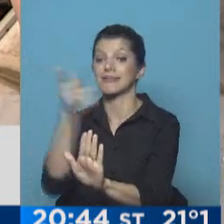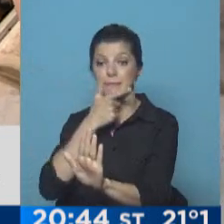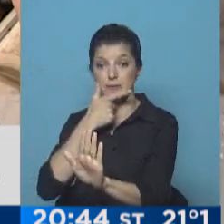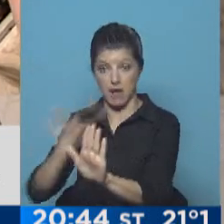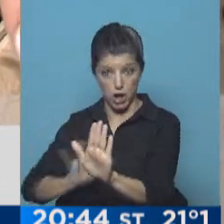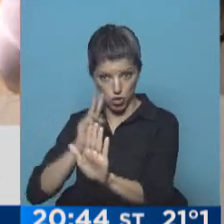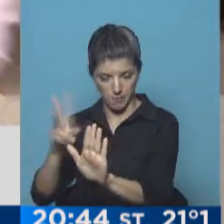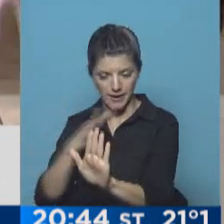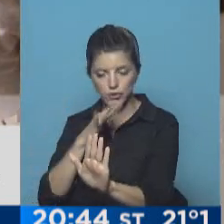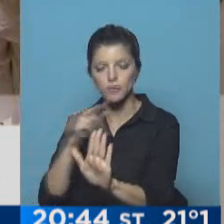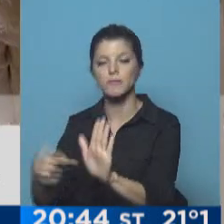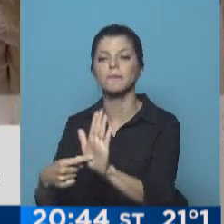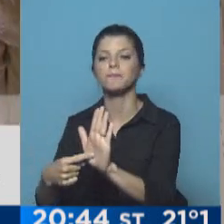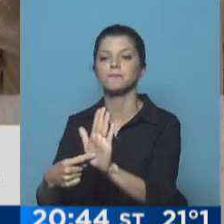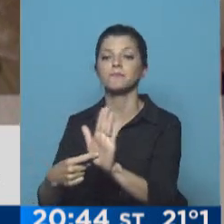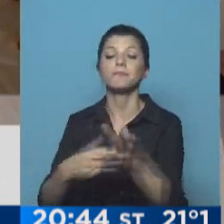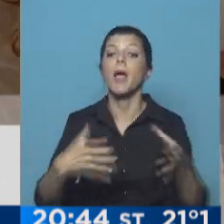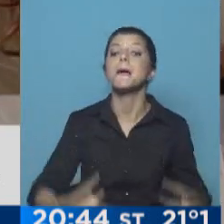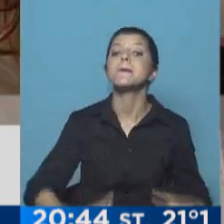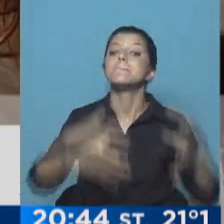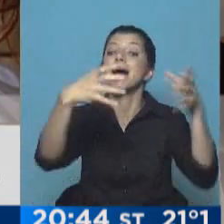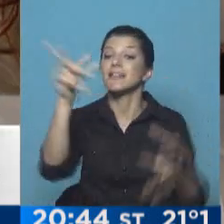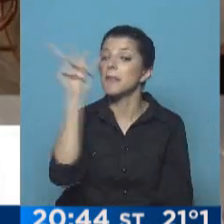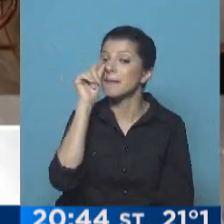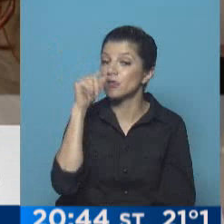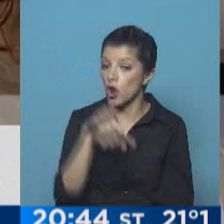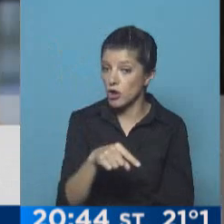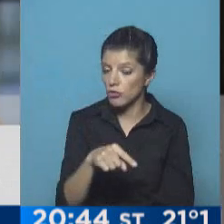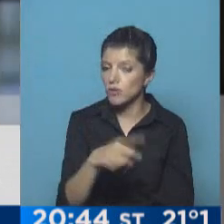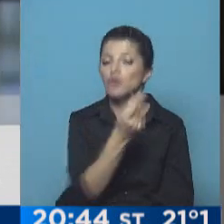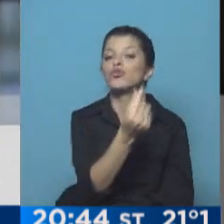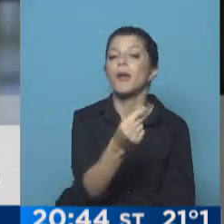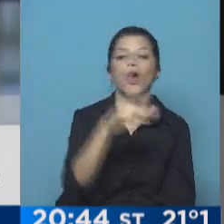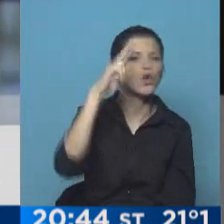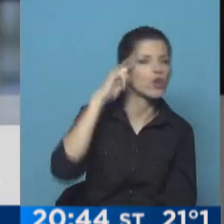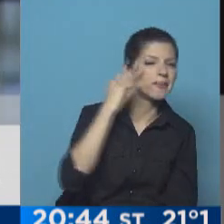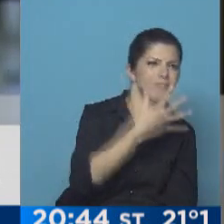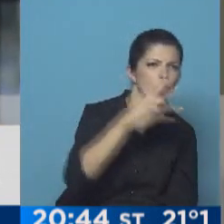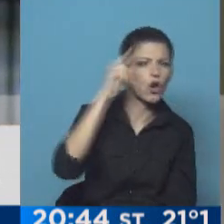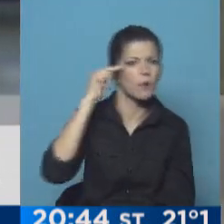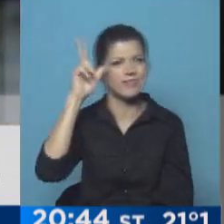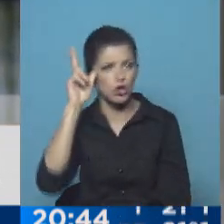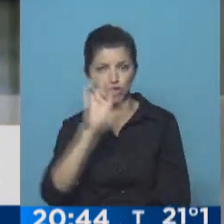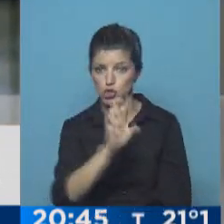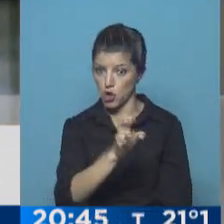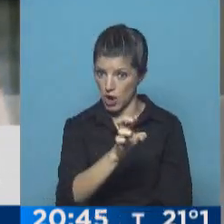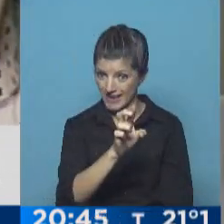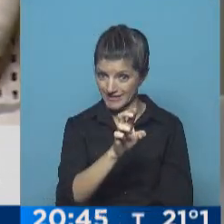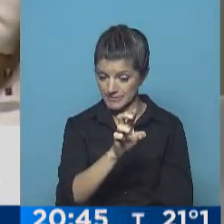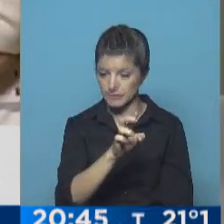2014 el barril de petróleo estaba a 9598